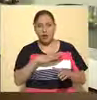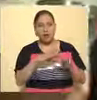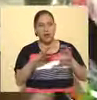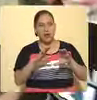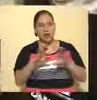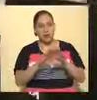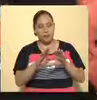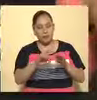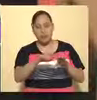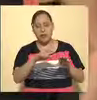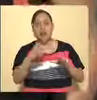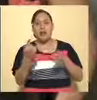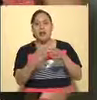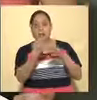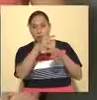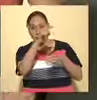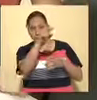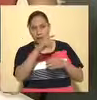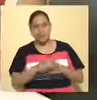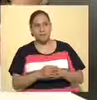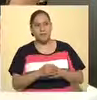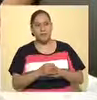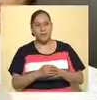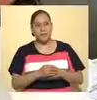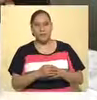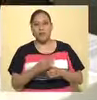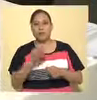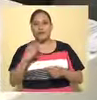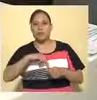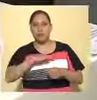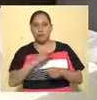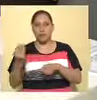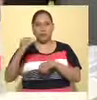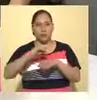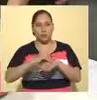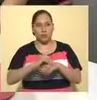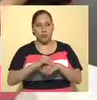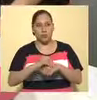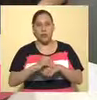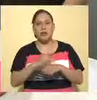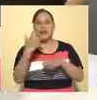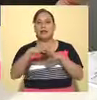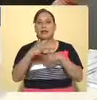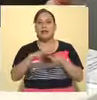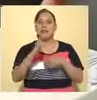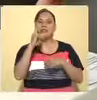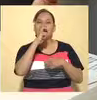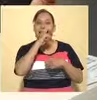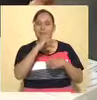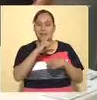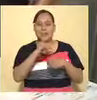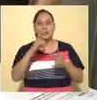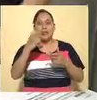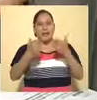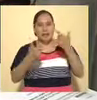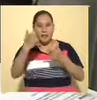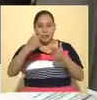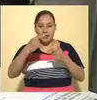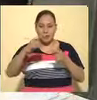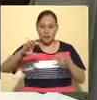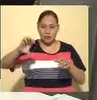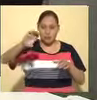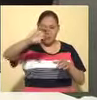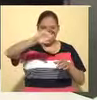Uf. Uh-huh. Y en la licuadora vamos a agregar el queso crema, la leche